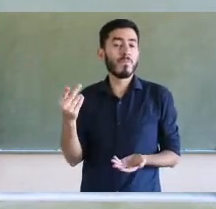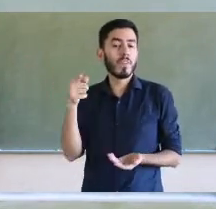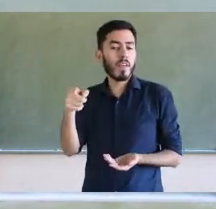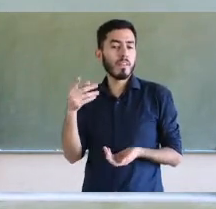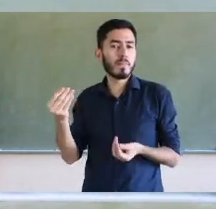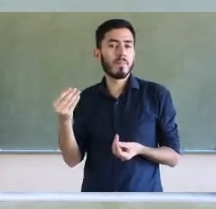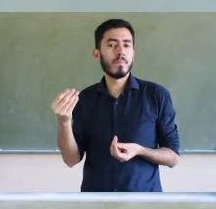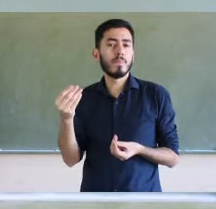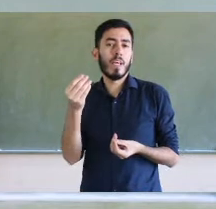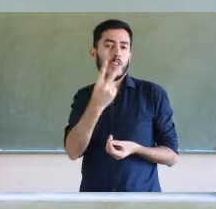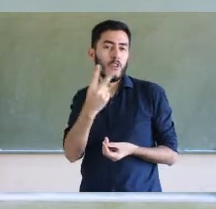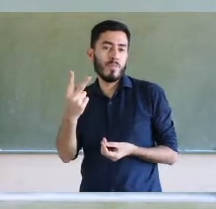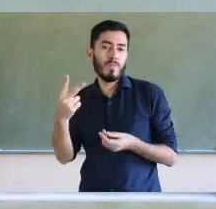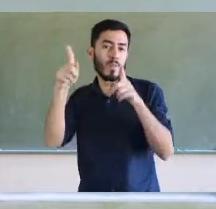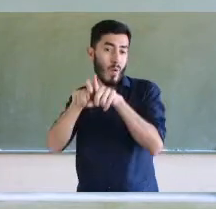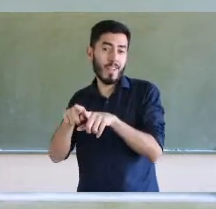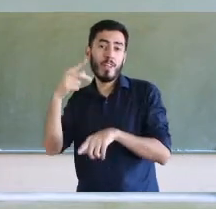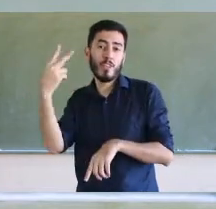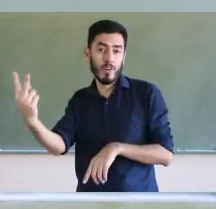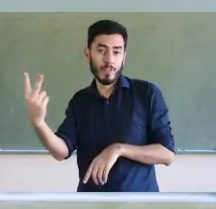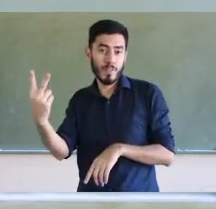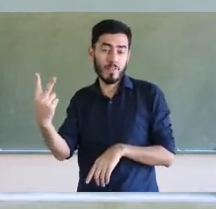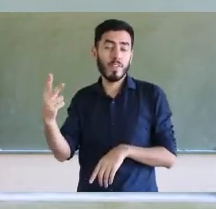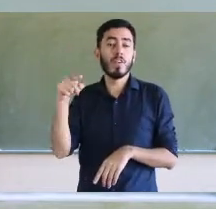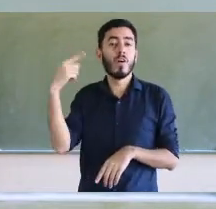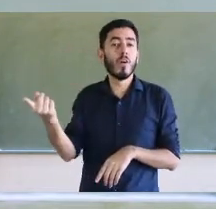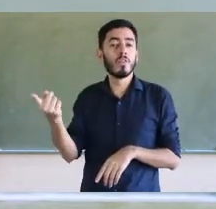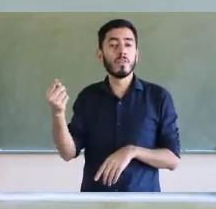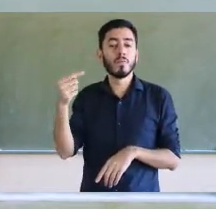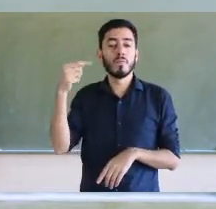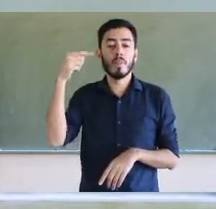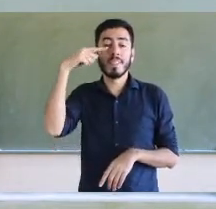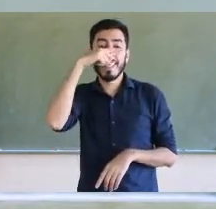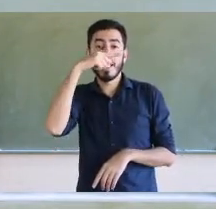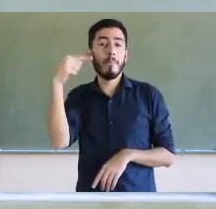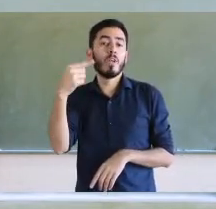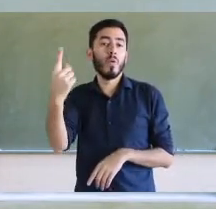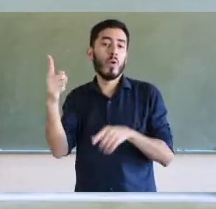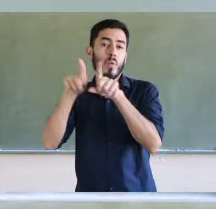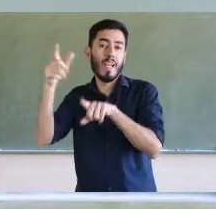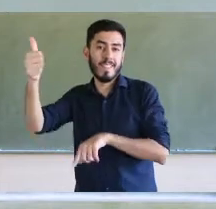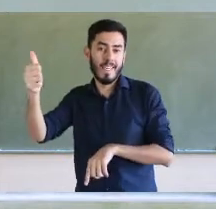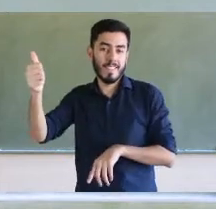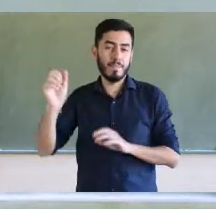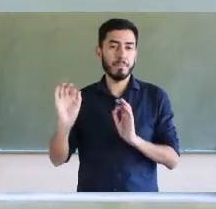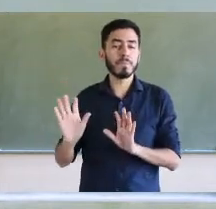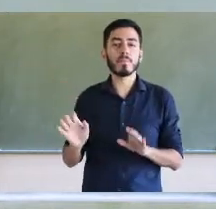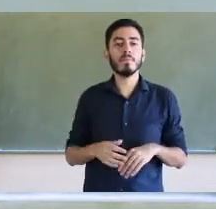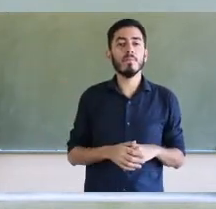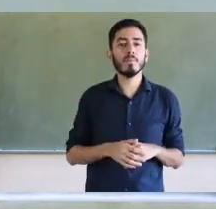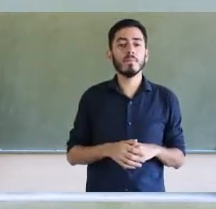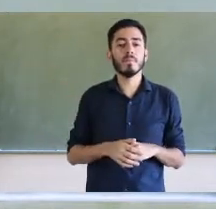obtenemos? Tenemos mismo denominador, dos y resto los numeradores. Con esto,